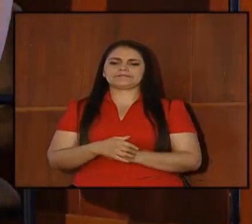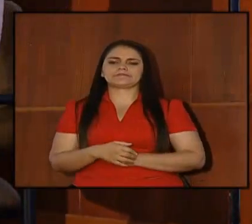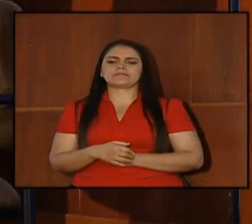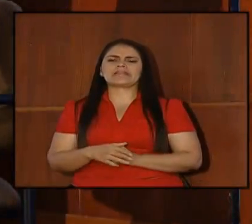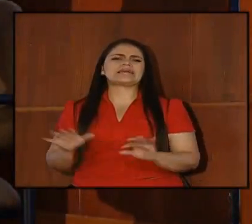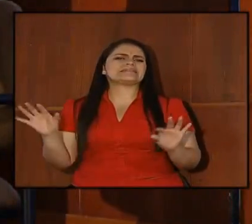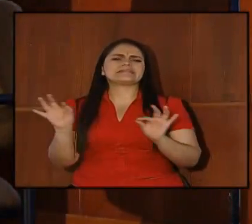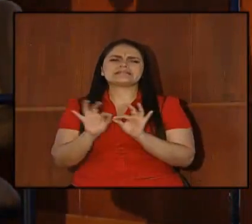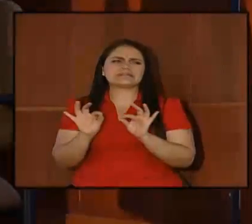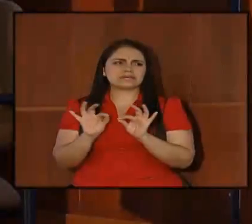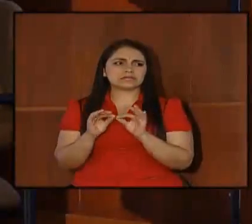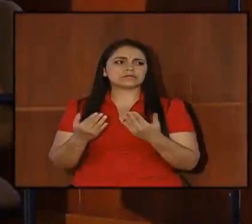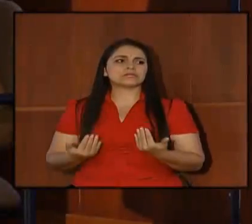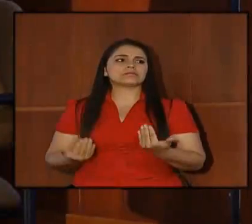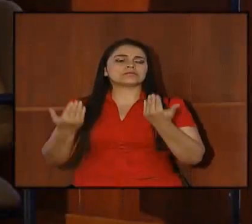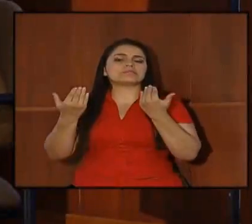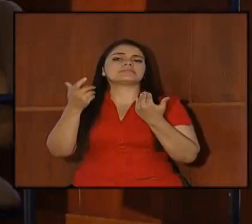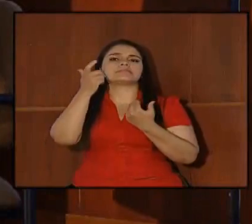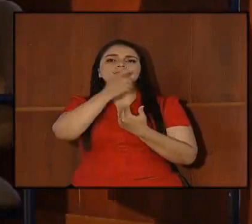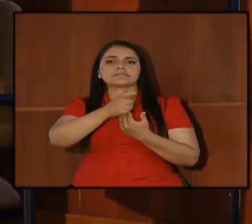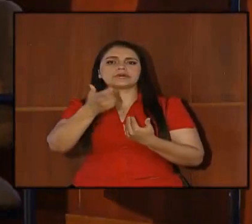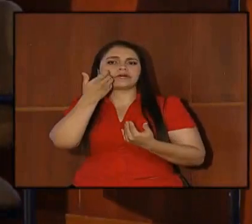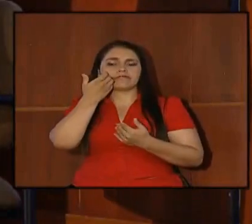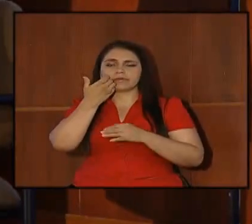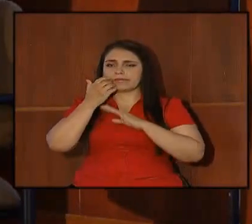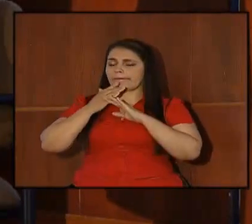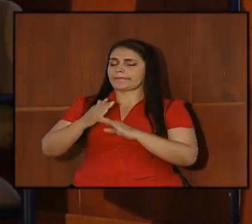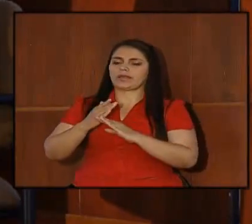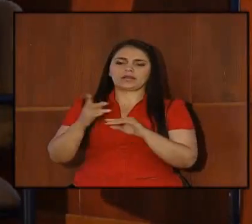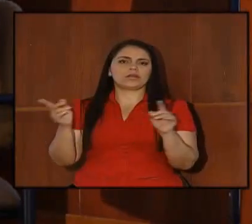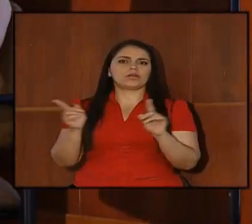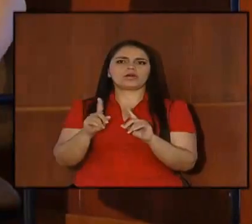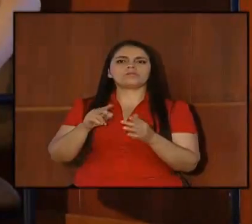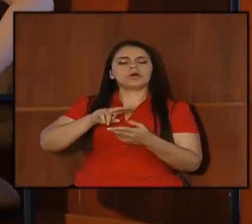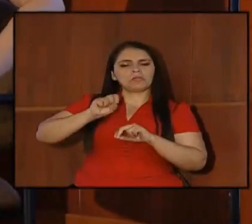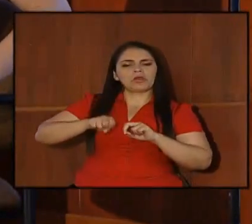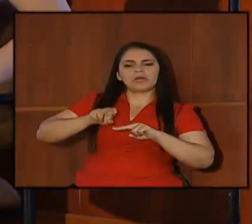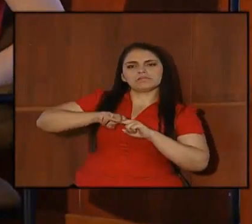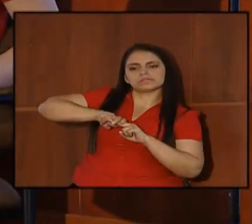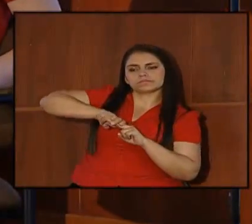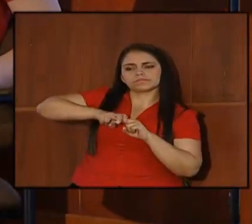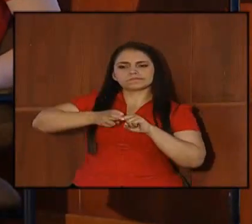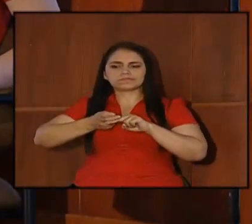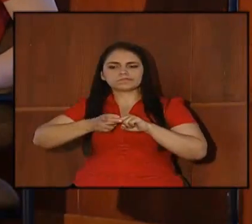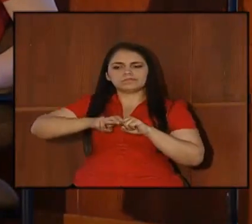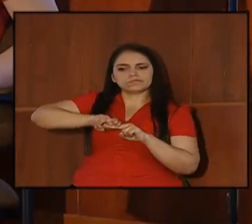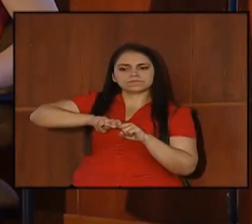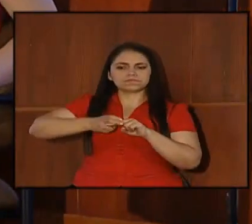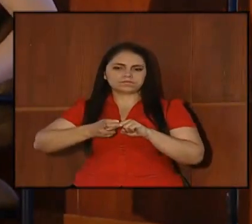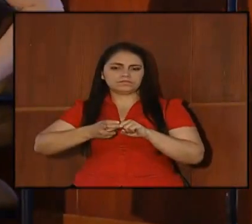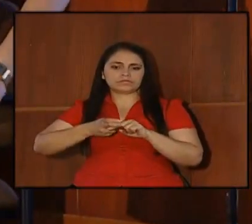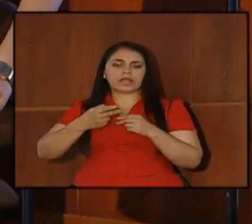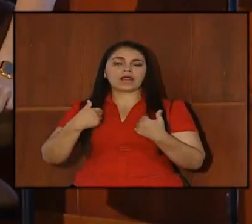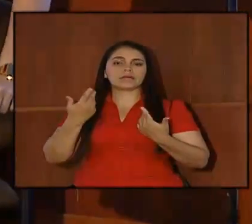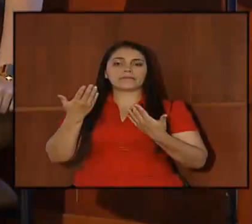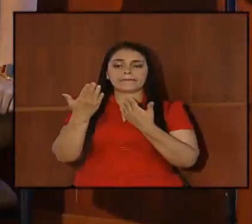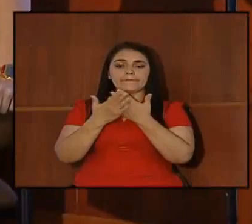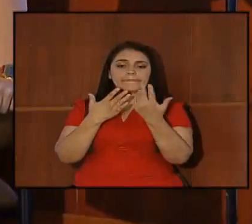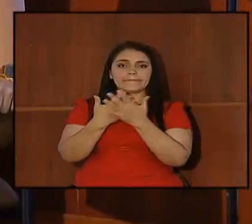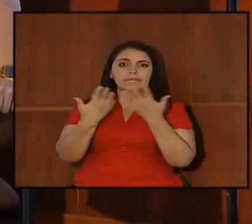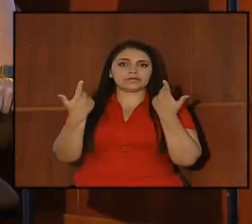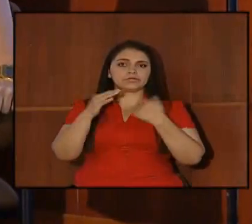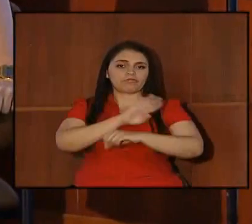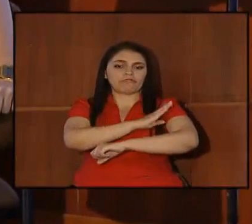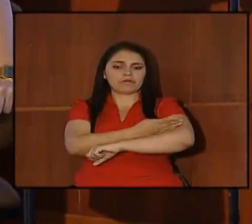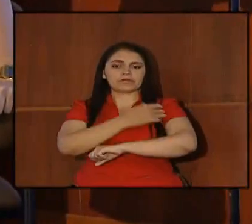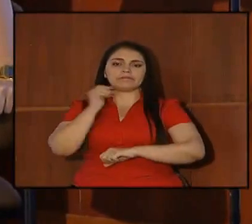sencillos ayudan para que el paciente no se ulcere cuando está sentado. Si tiene fuerza en las manos, pues lo ideal